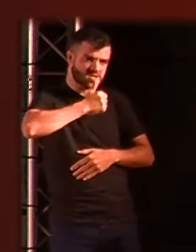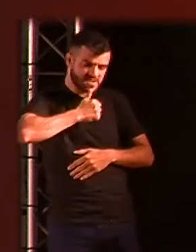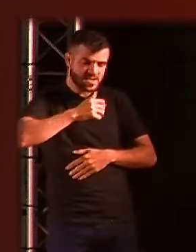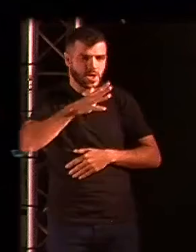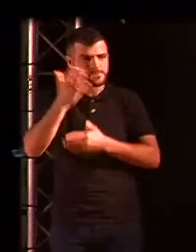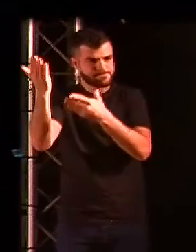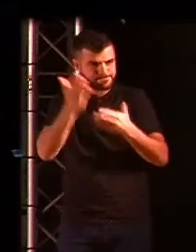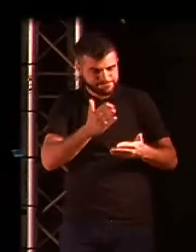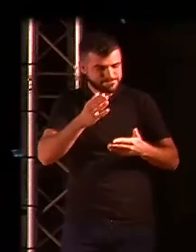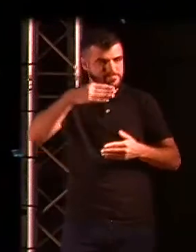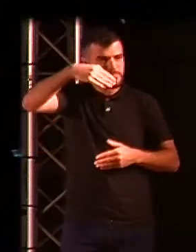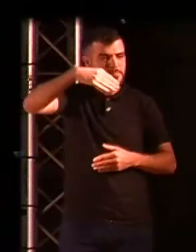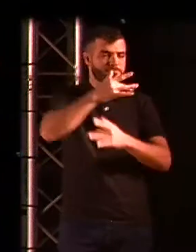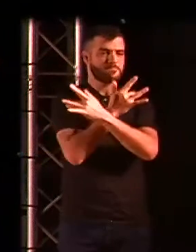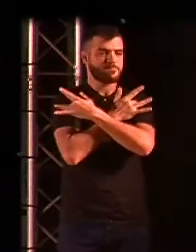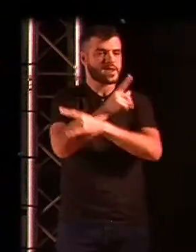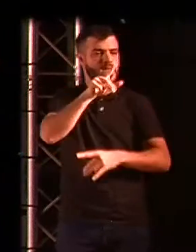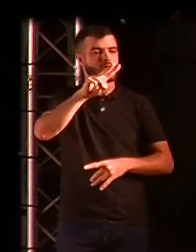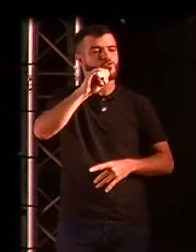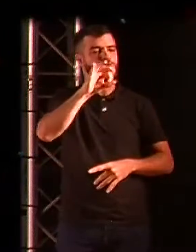por favor.